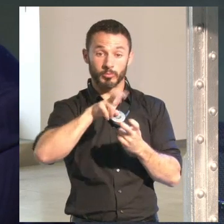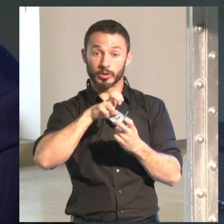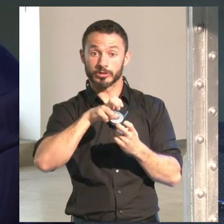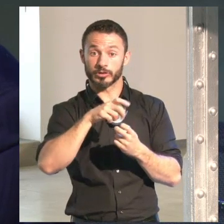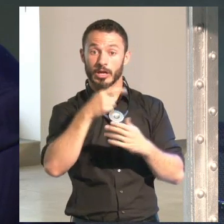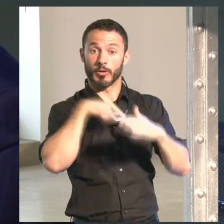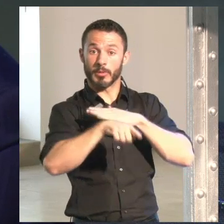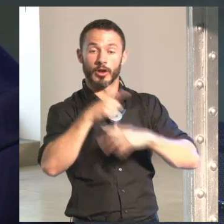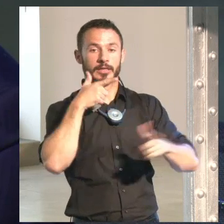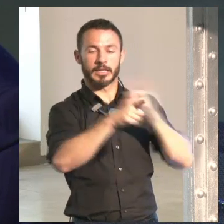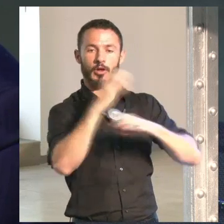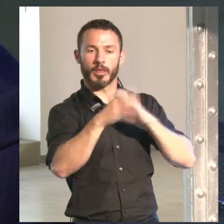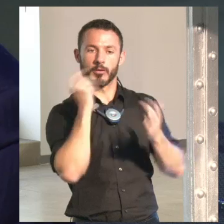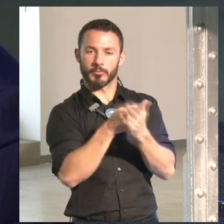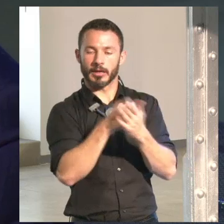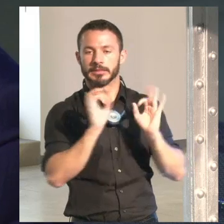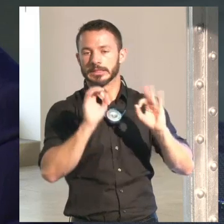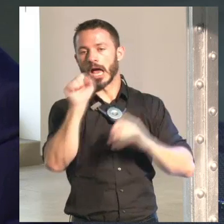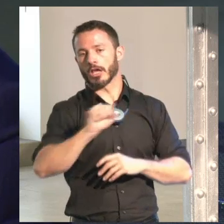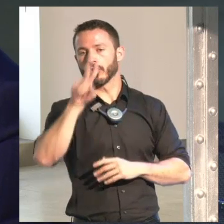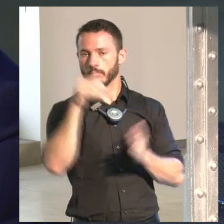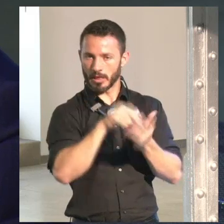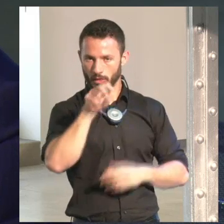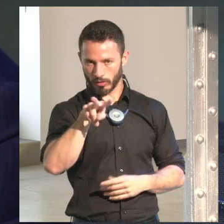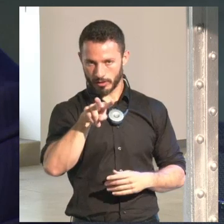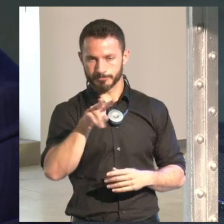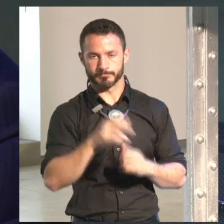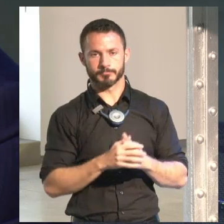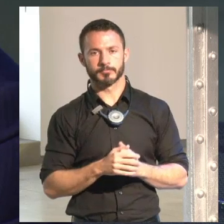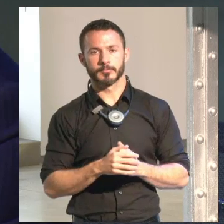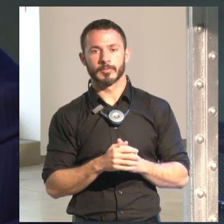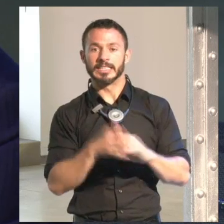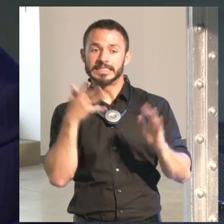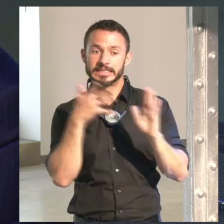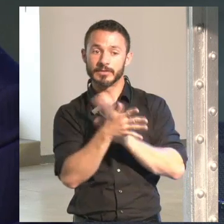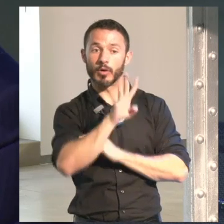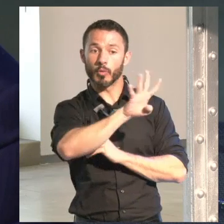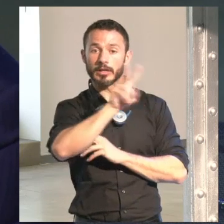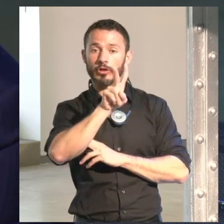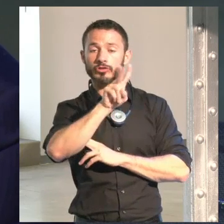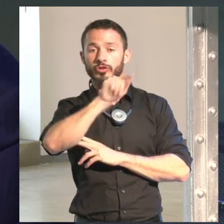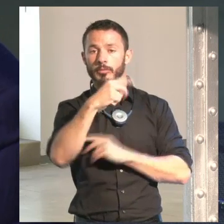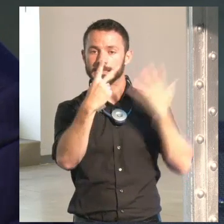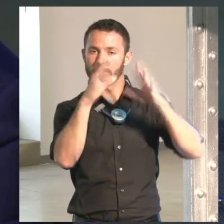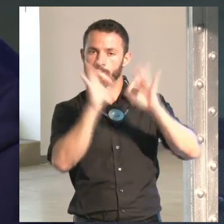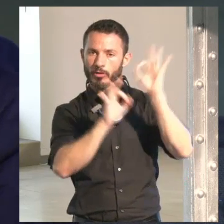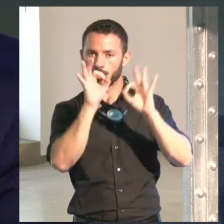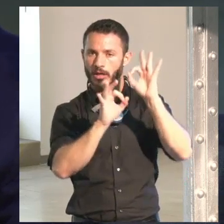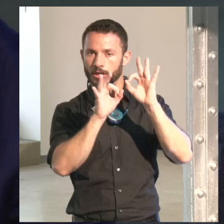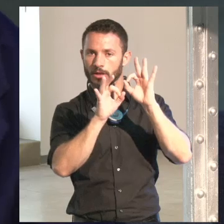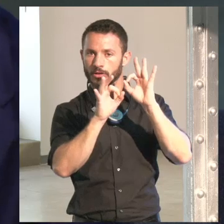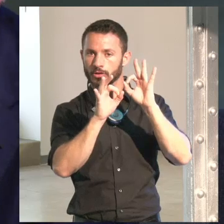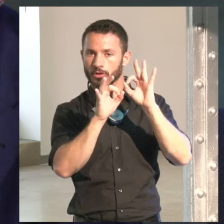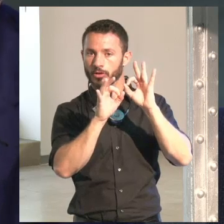un operador de telecomunicaciones, estamos hablando de 2012, esto significaba un 42,7% de